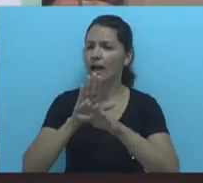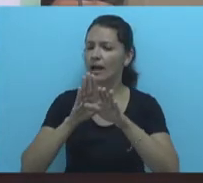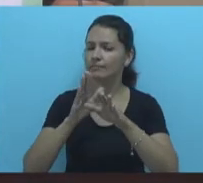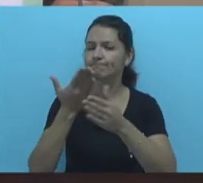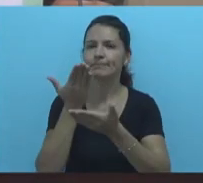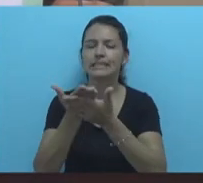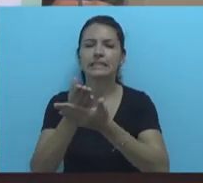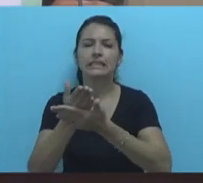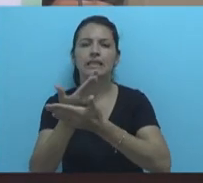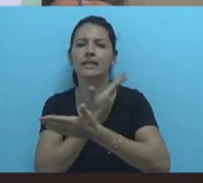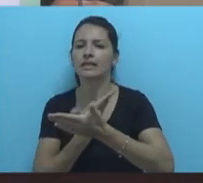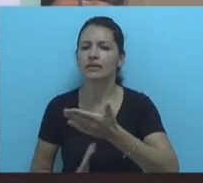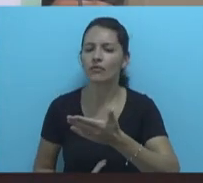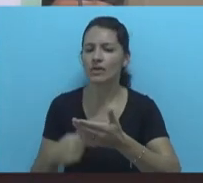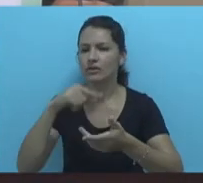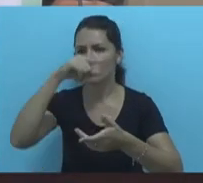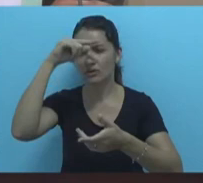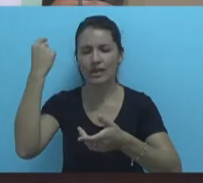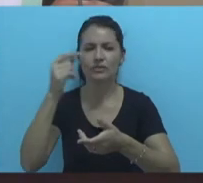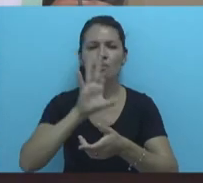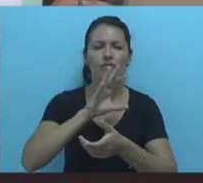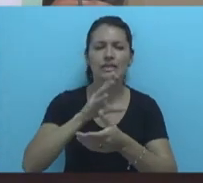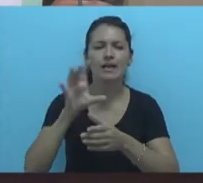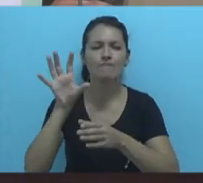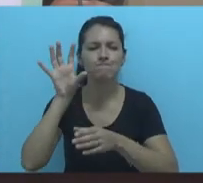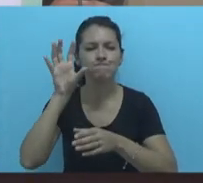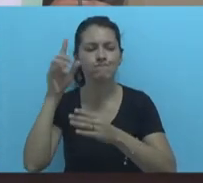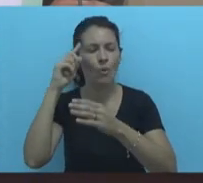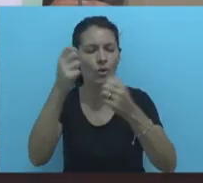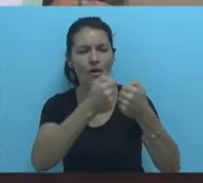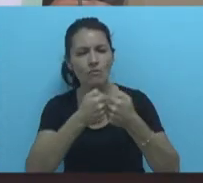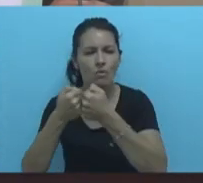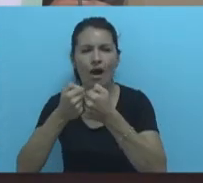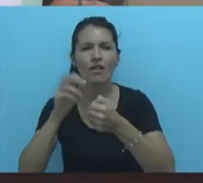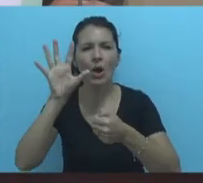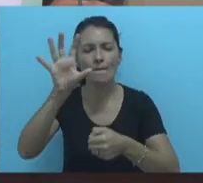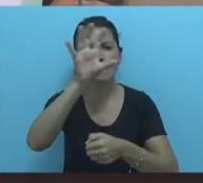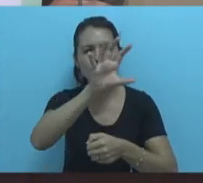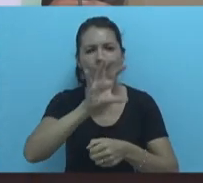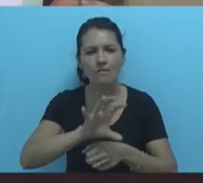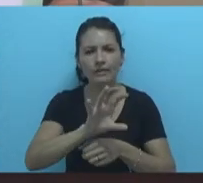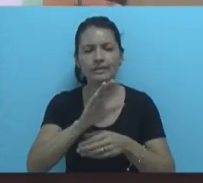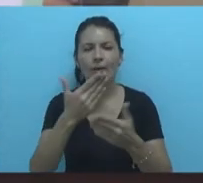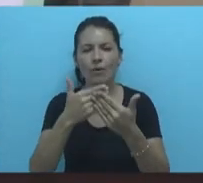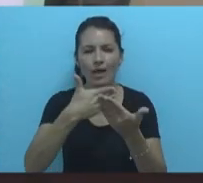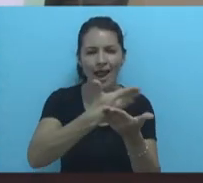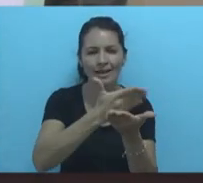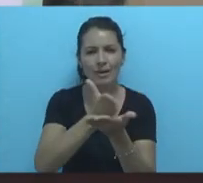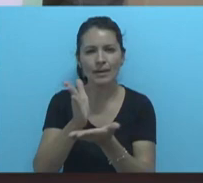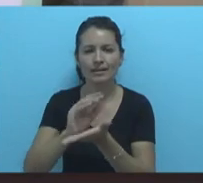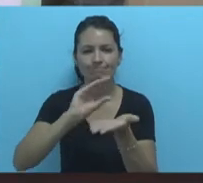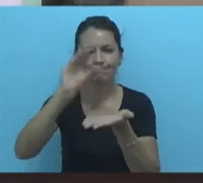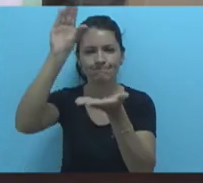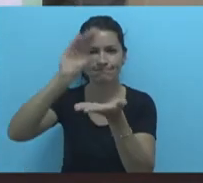nacionales y sus pares provinciales un acuerdo federal que redunde en una más equitativa distribución de recursos provenientes del